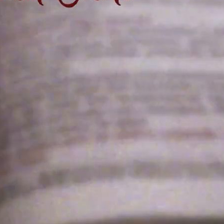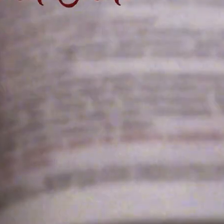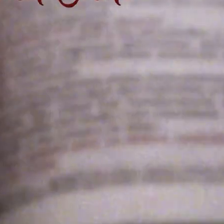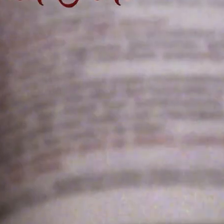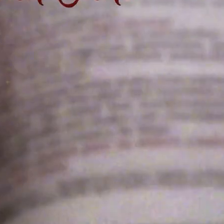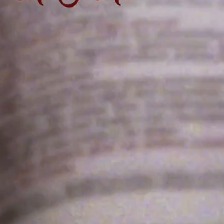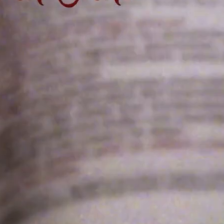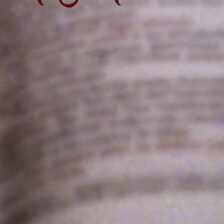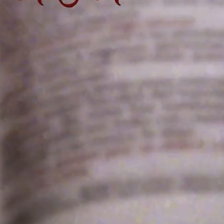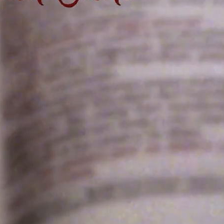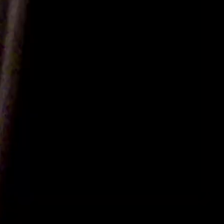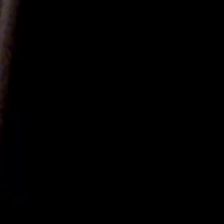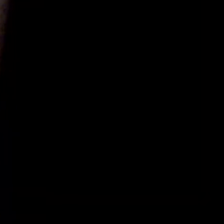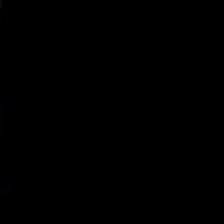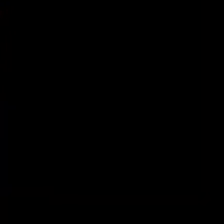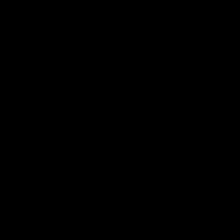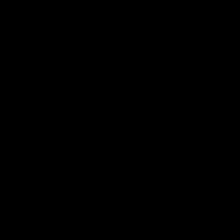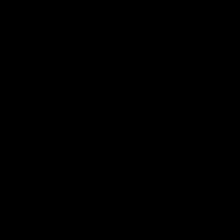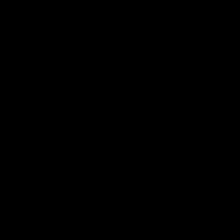Cristo, creo en ti,